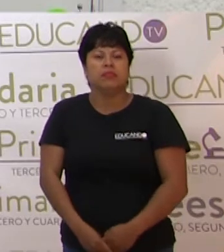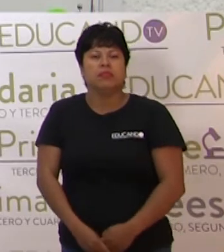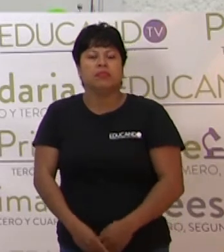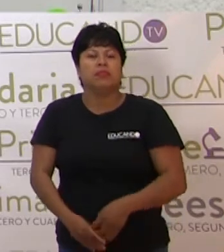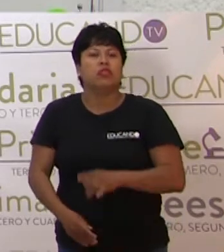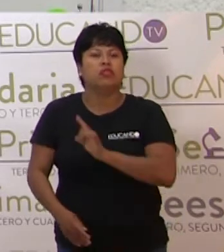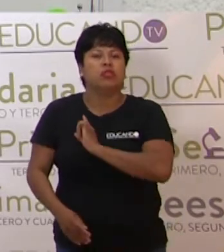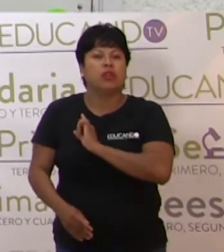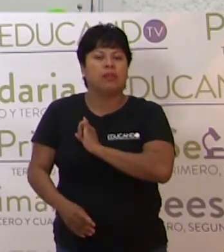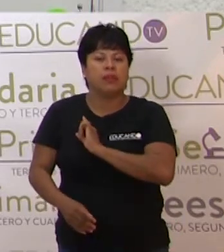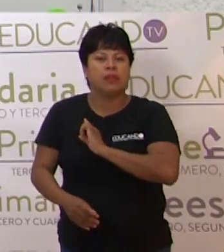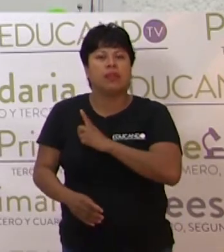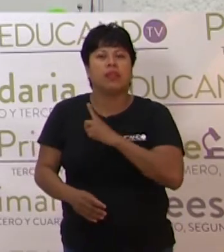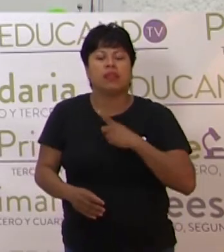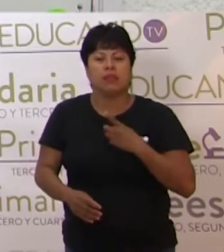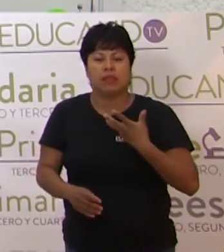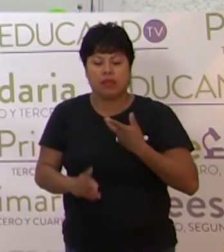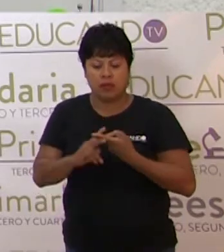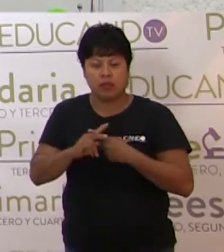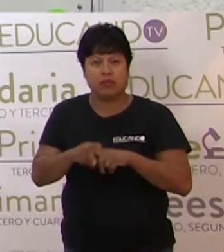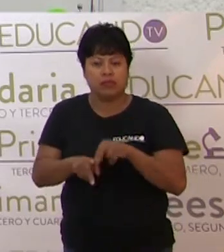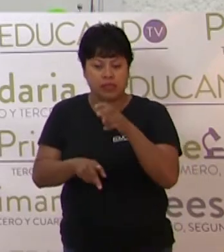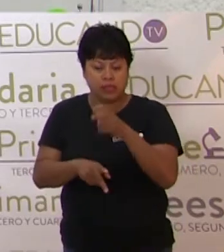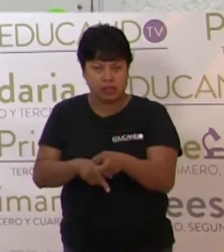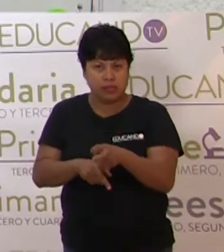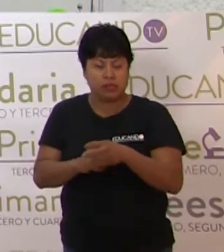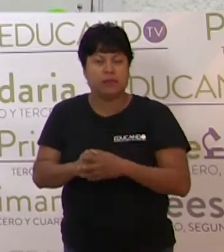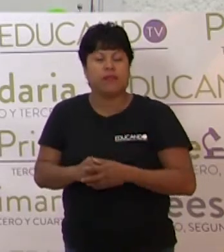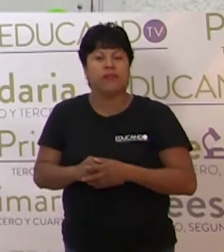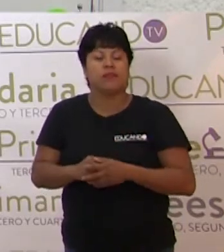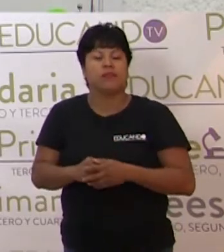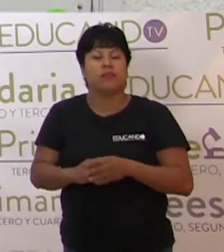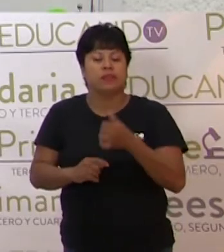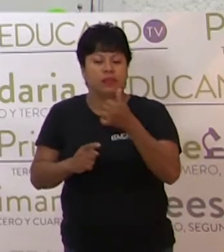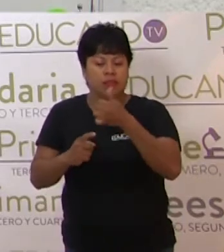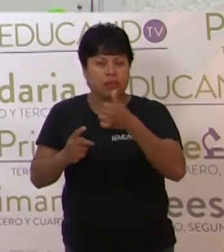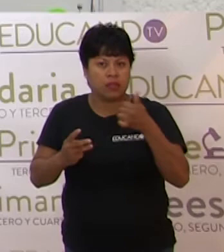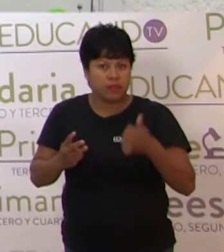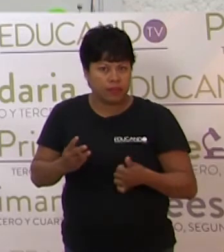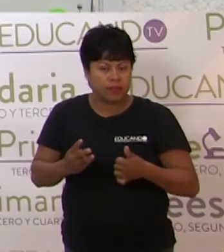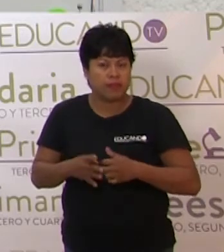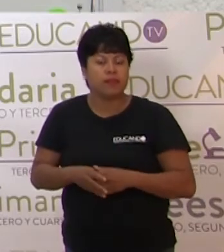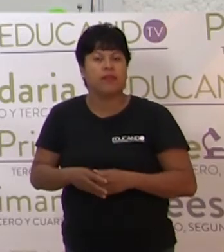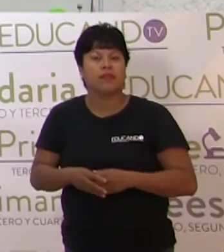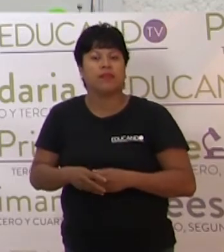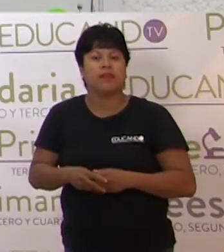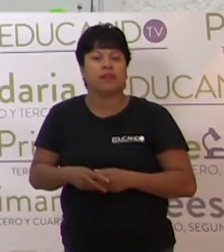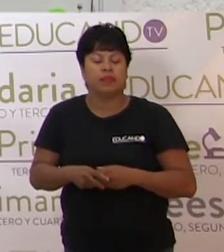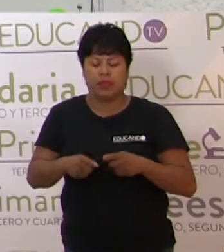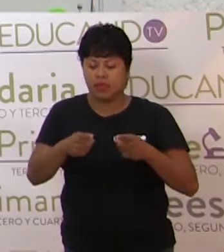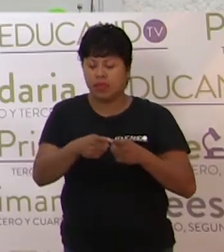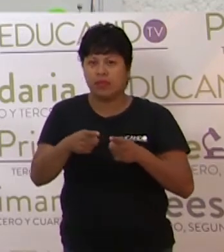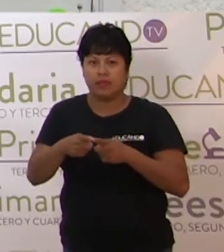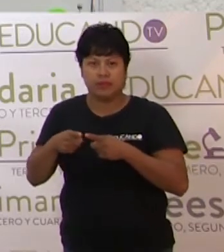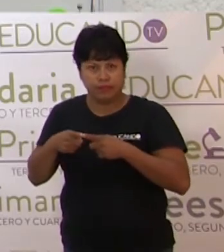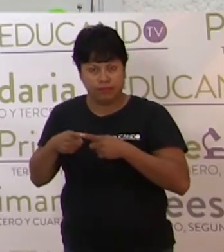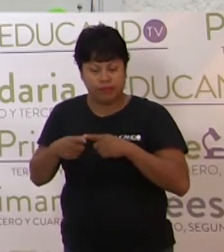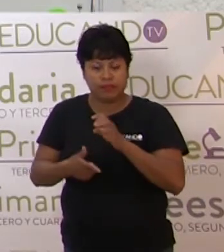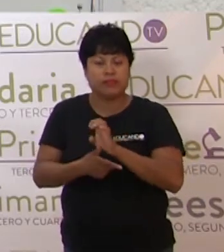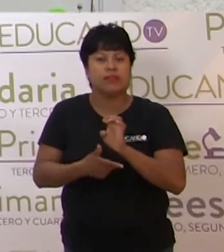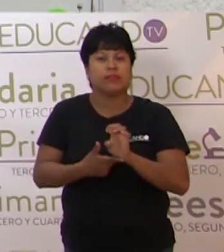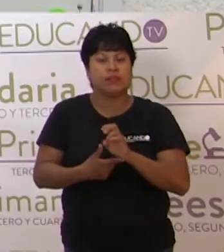simplemente tiene que partir perpendicularmente desde cada uno de los lados entonces